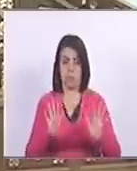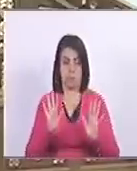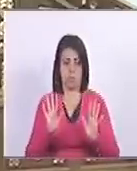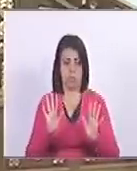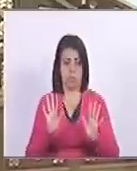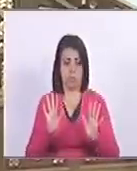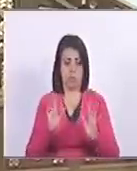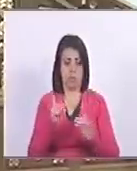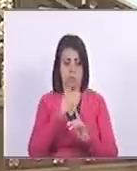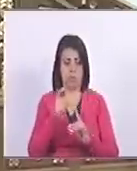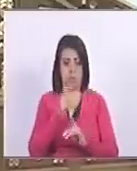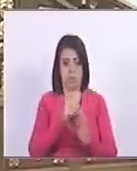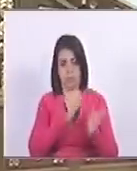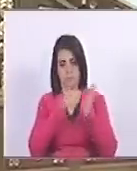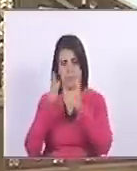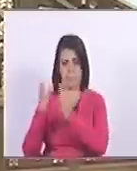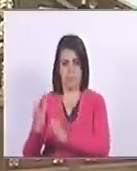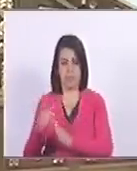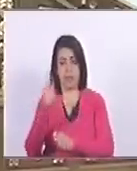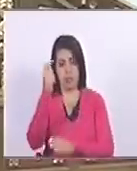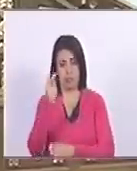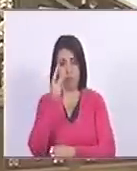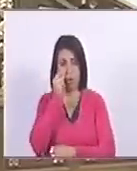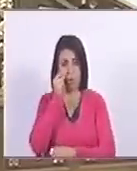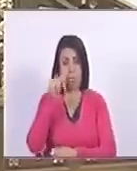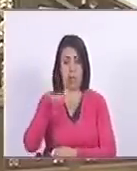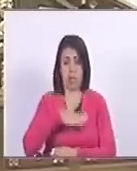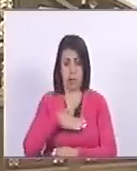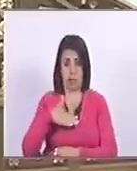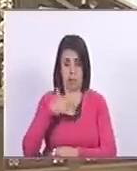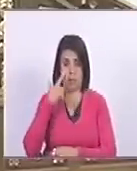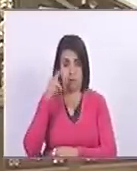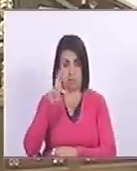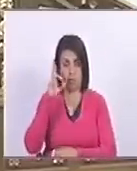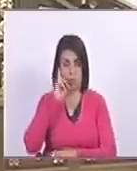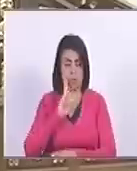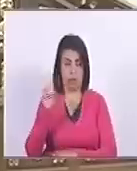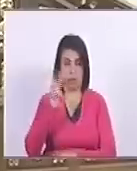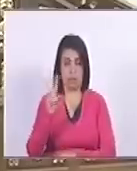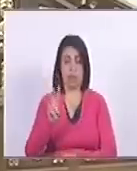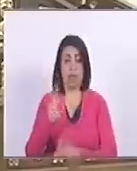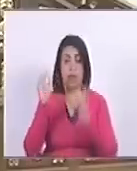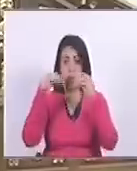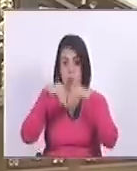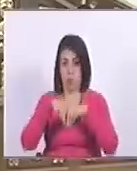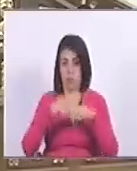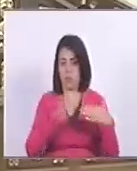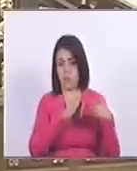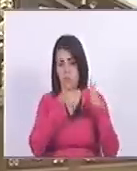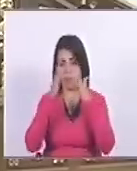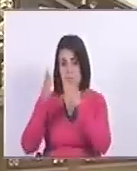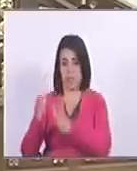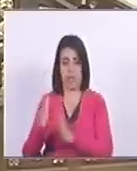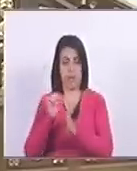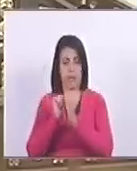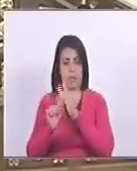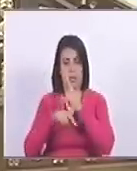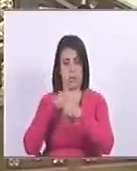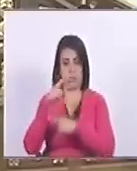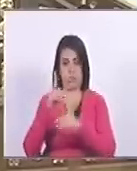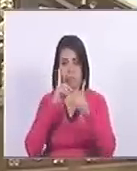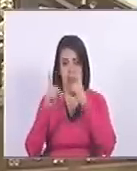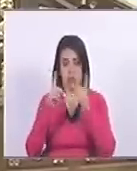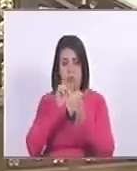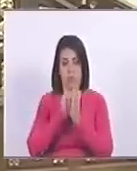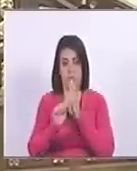votar primero el diferimiento. Las diputadas y diputados de la República Bolivariana de Venezuela que estén de acuerdo con diferir para la próxima discusión